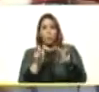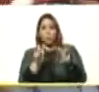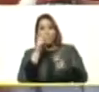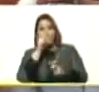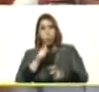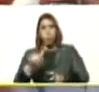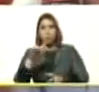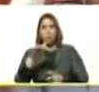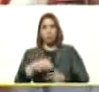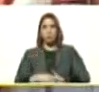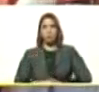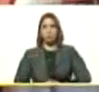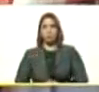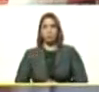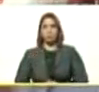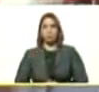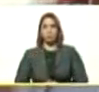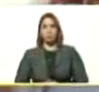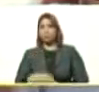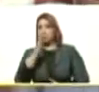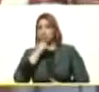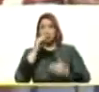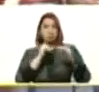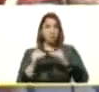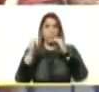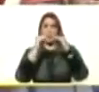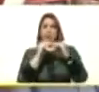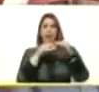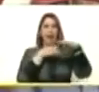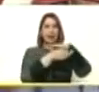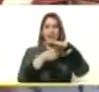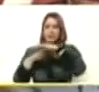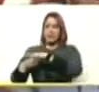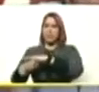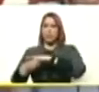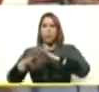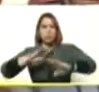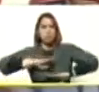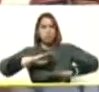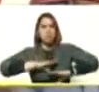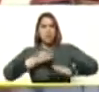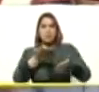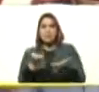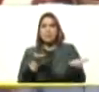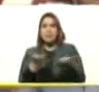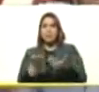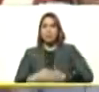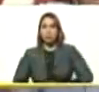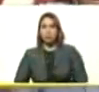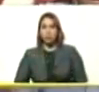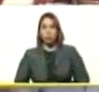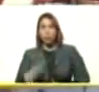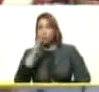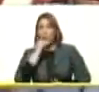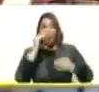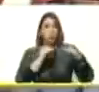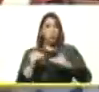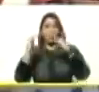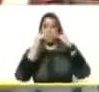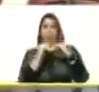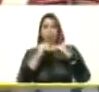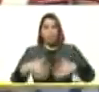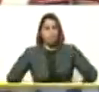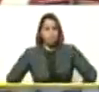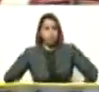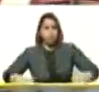pueblo, desigualdad en el acceso a los bienes y servicios, desigualdad en la